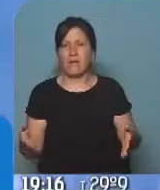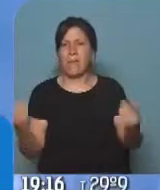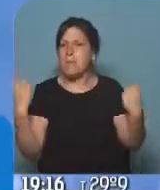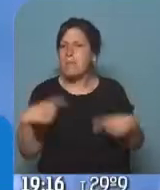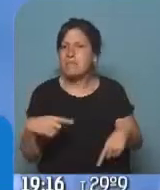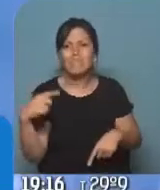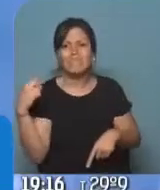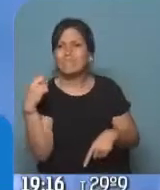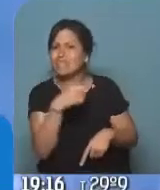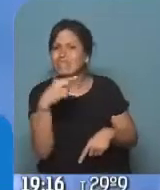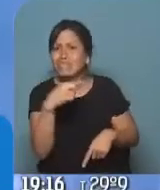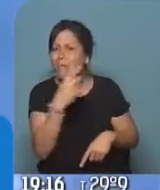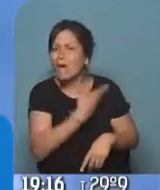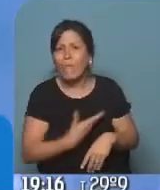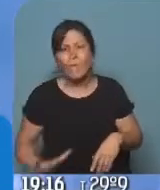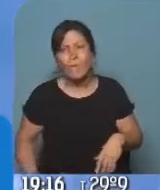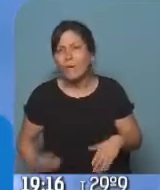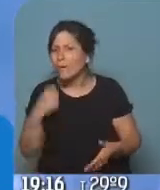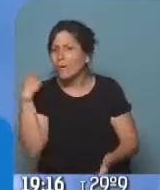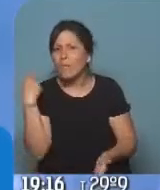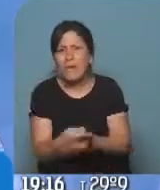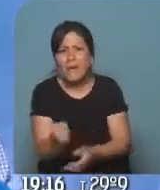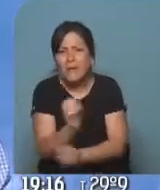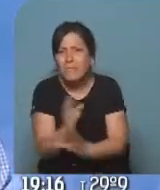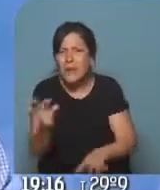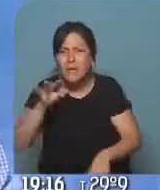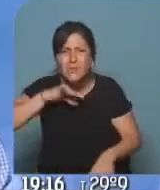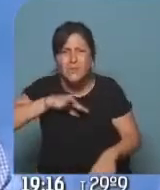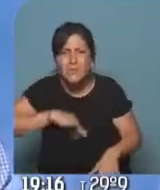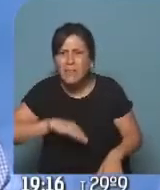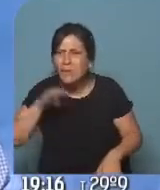de jubilarse el docente padece esto cuando no son